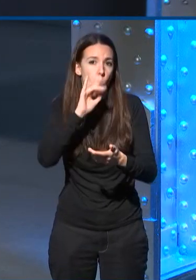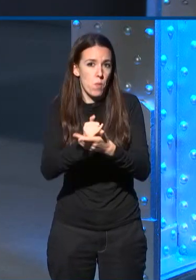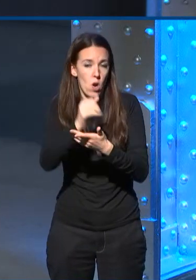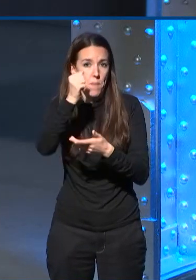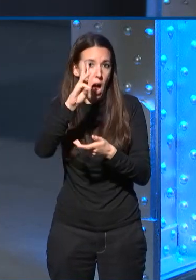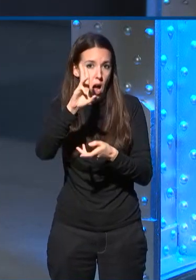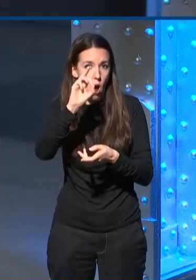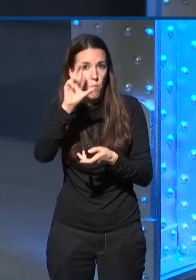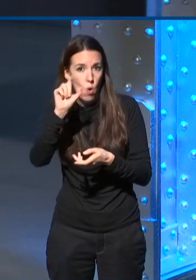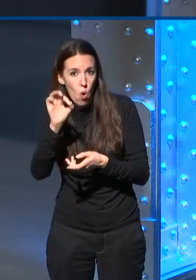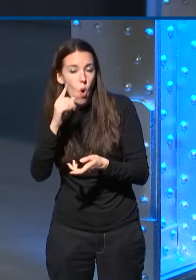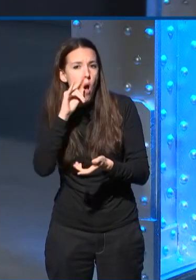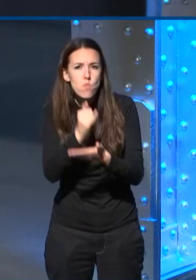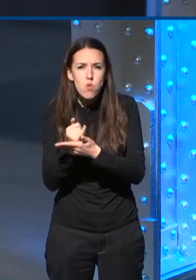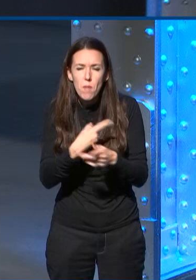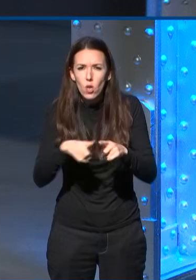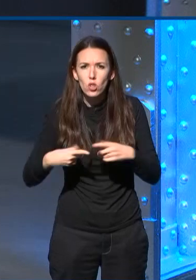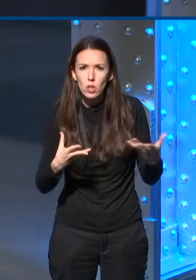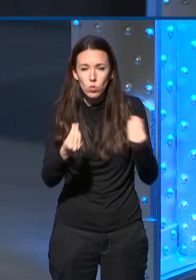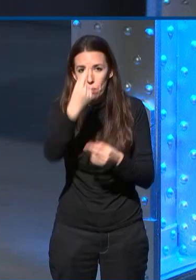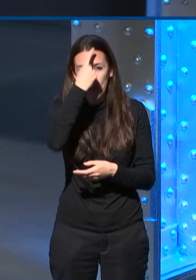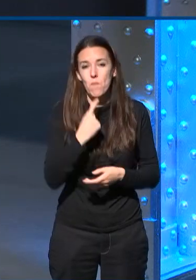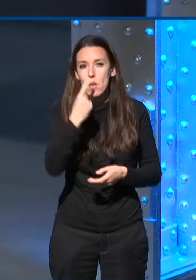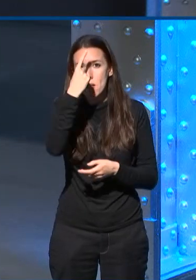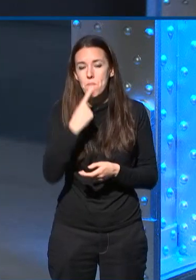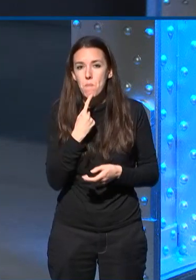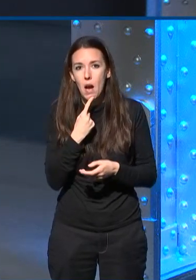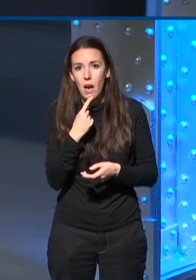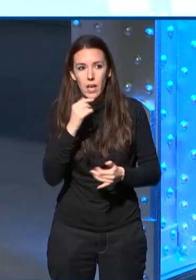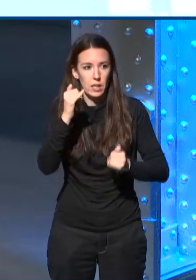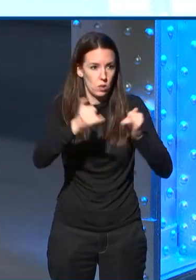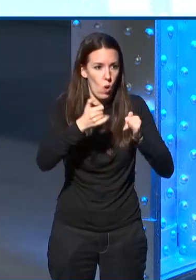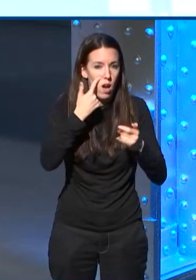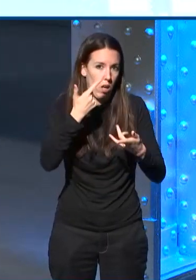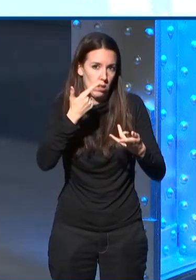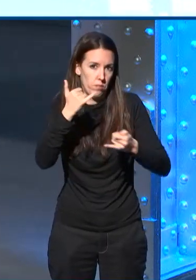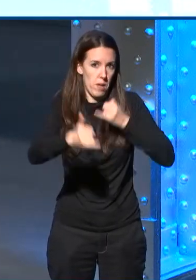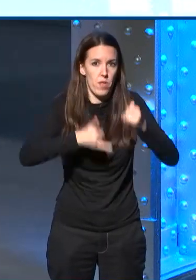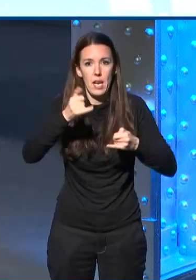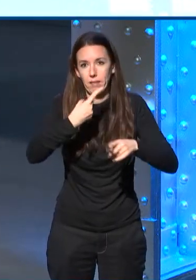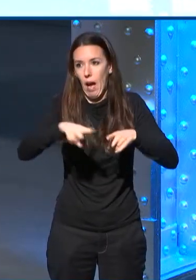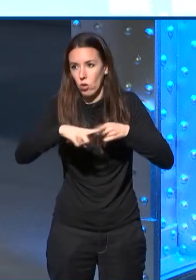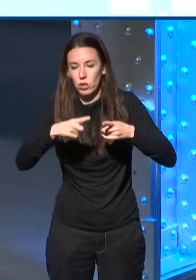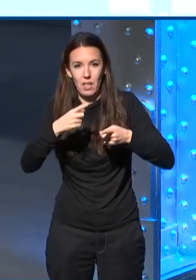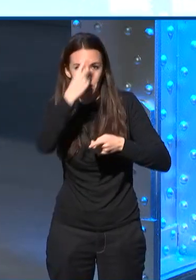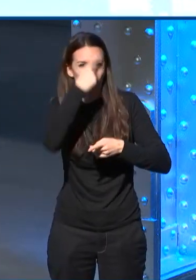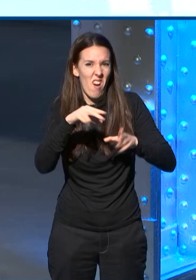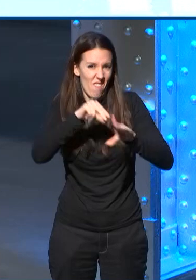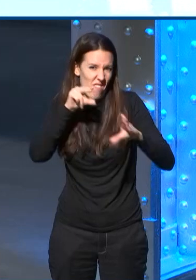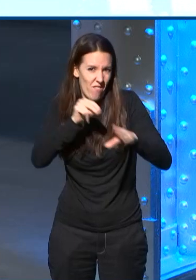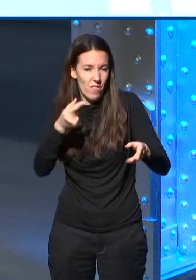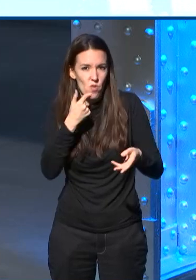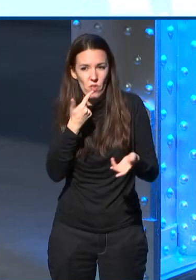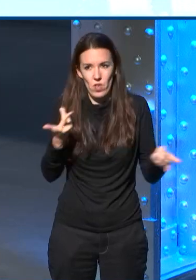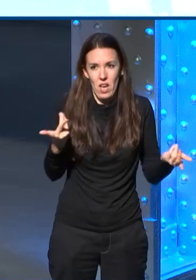que aquí se prueban muchas cosas. No voy a ponerles estas imágenes, pues, gente haciendo bicicleta, haciendo así y tal, porque dirán, esto cuesta un congo,